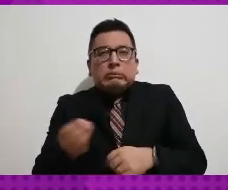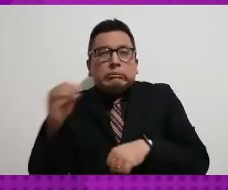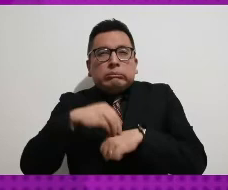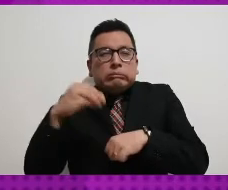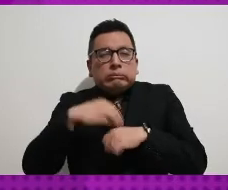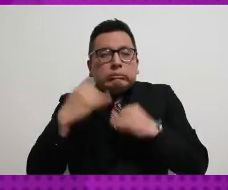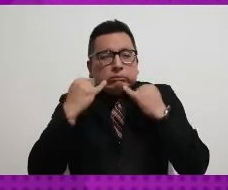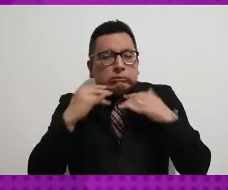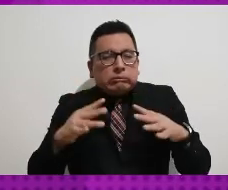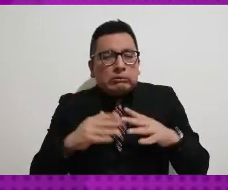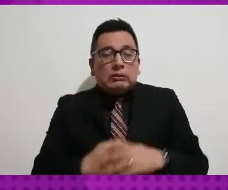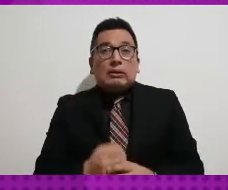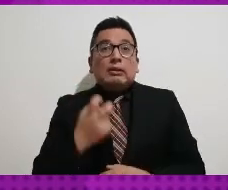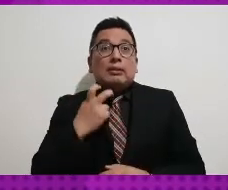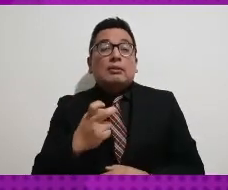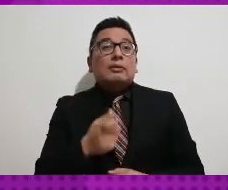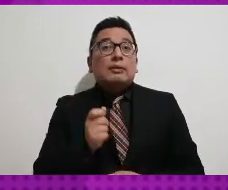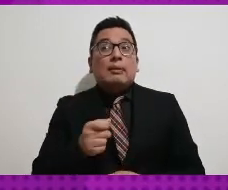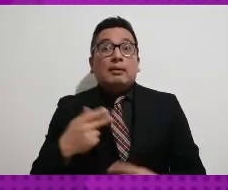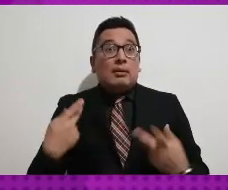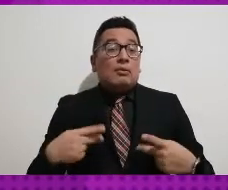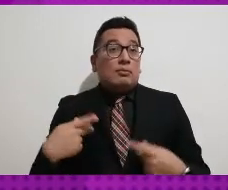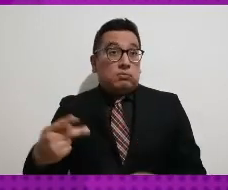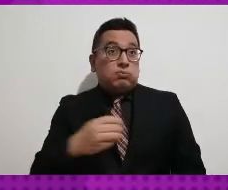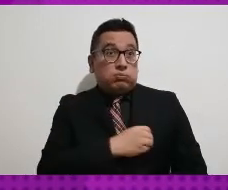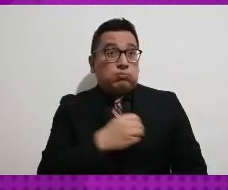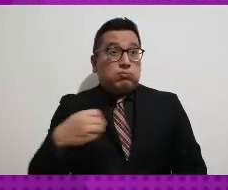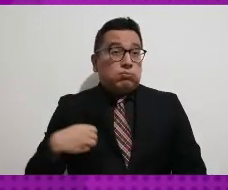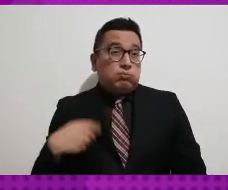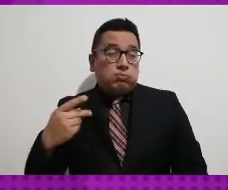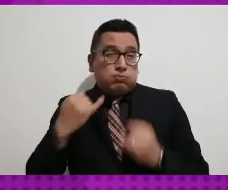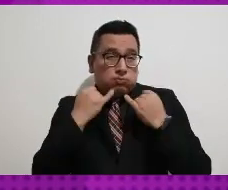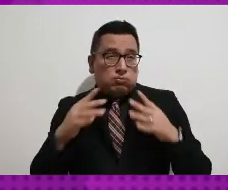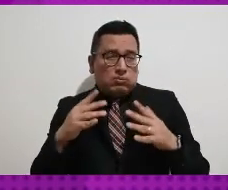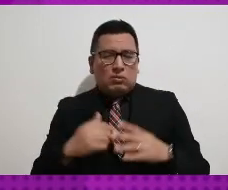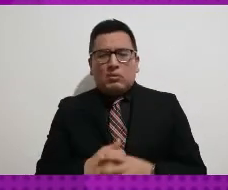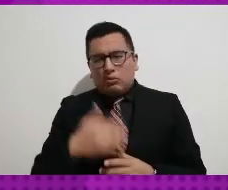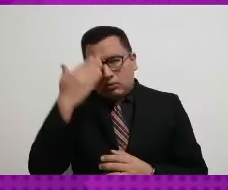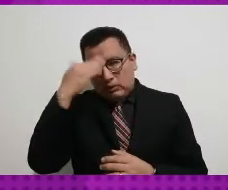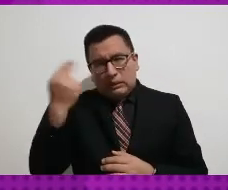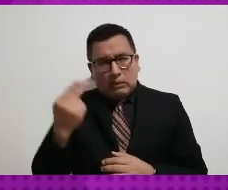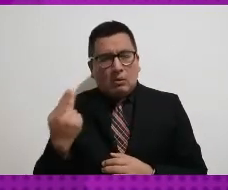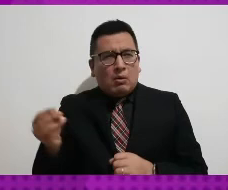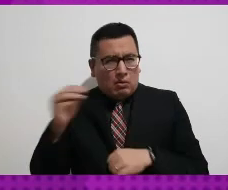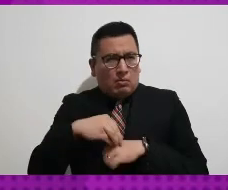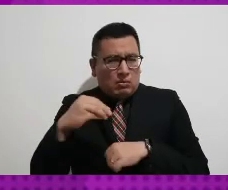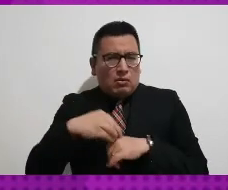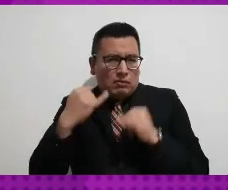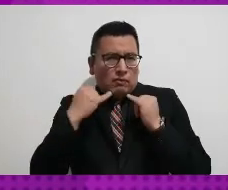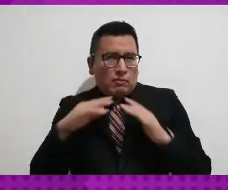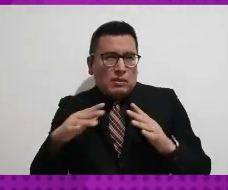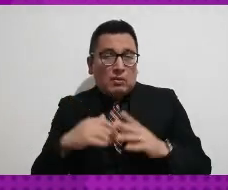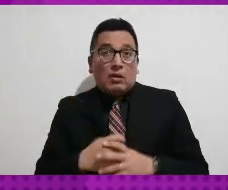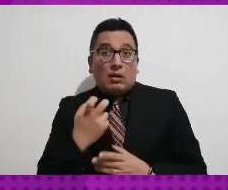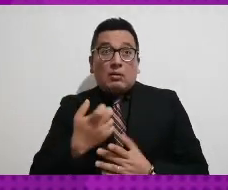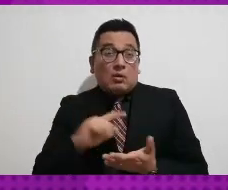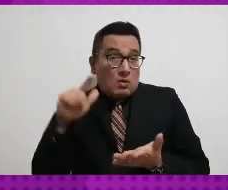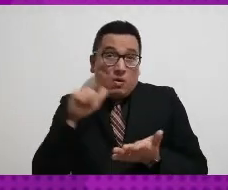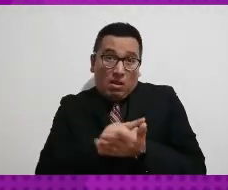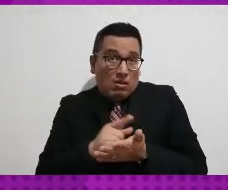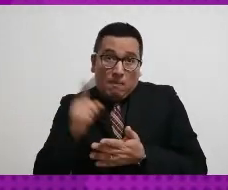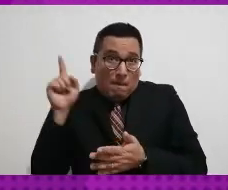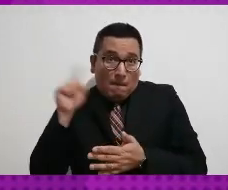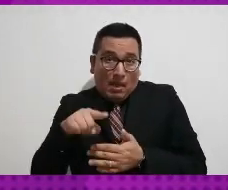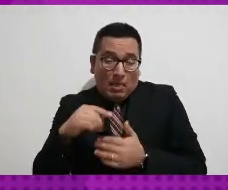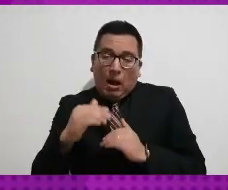una evolución de las obligaciones de transparencia. ¿Qué quiere decir? Como tú bien lo mencionas, hay obligaciones o información que por disposición